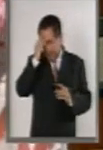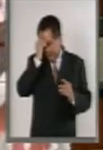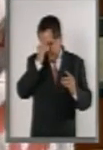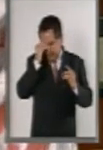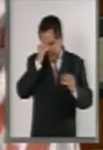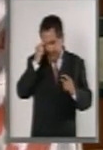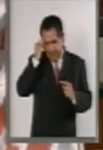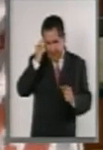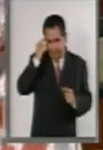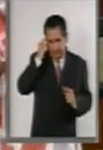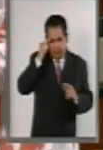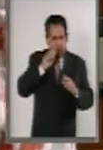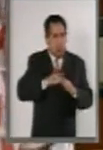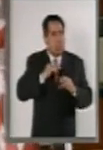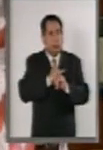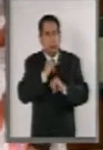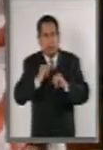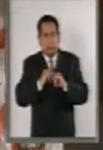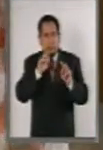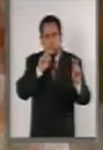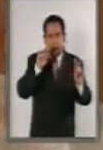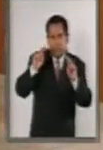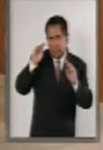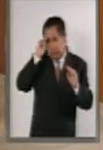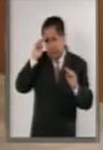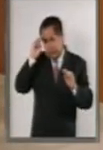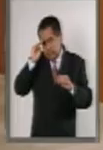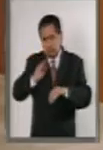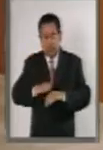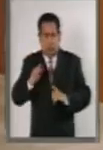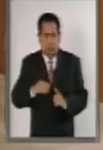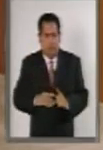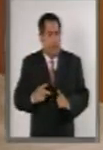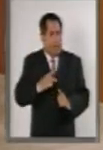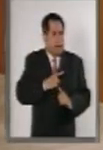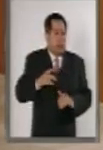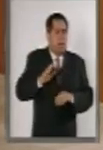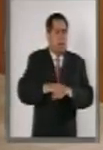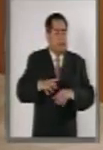mayor reflexión de los asuntos internacionales. Debiéramos asumir